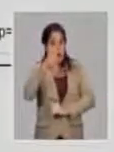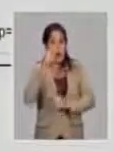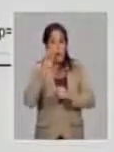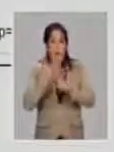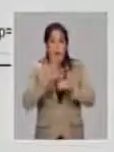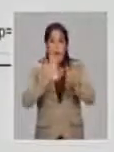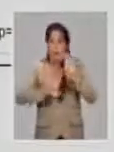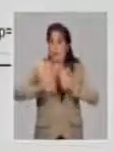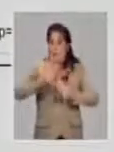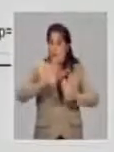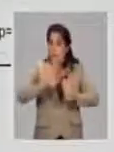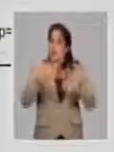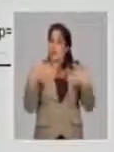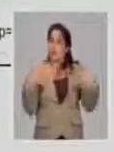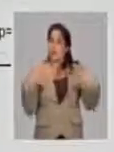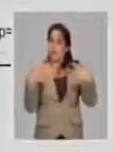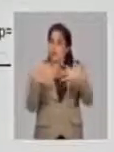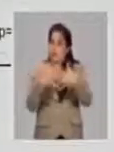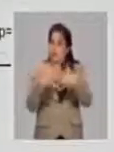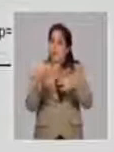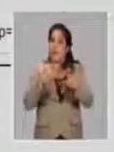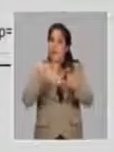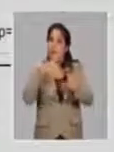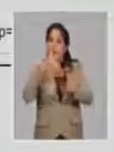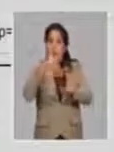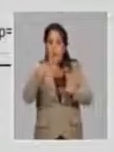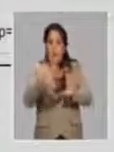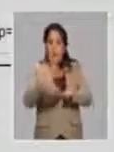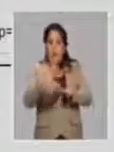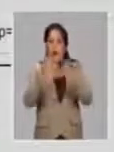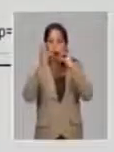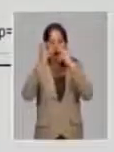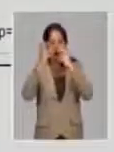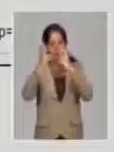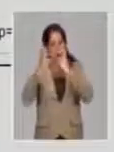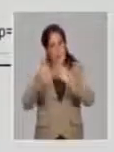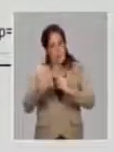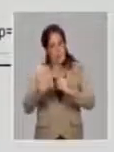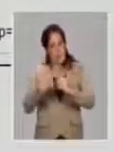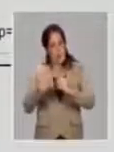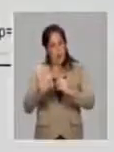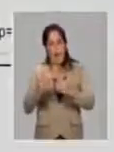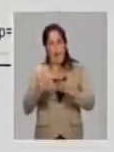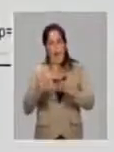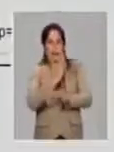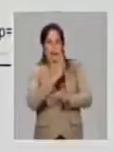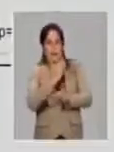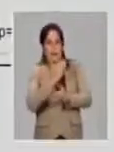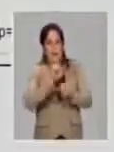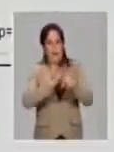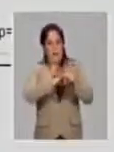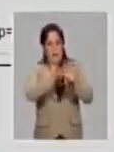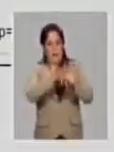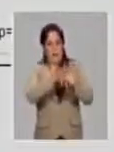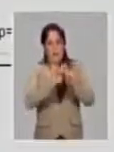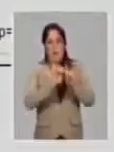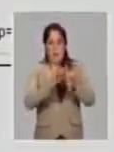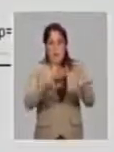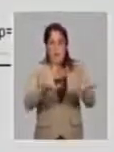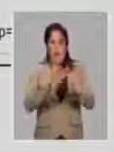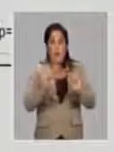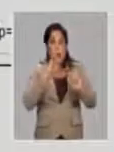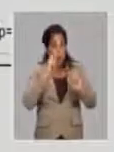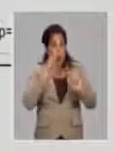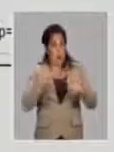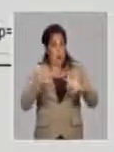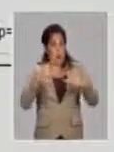satisfactorios de inhibición y que se correlacionan también después con los resultados de neutralización viral. Y como